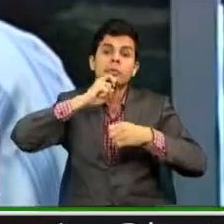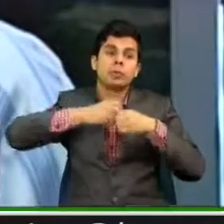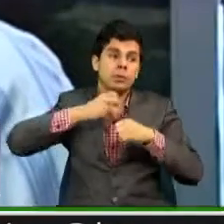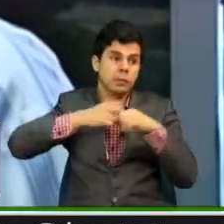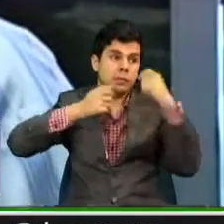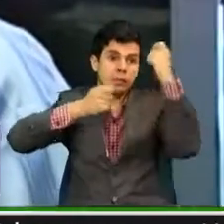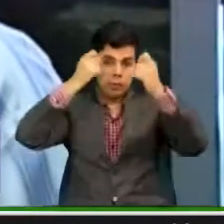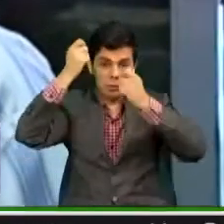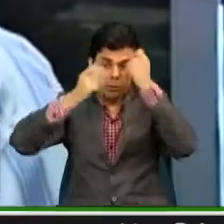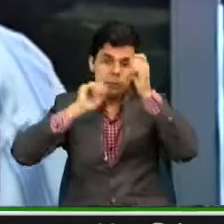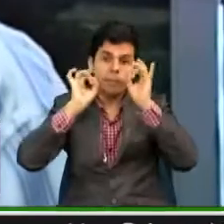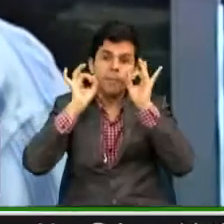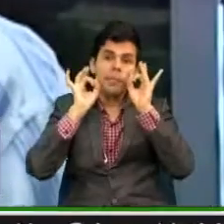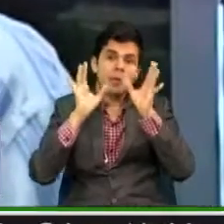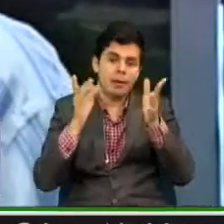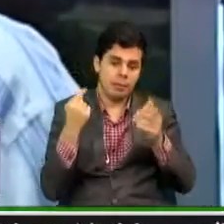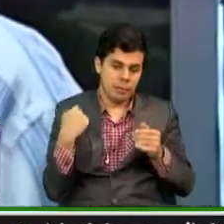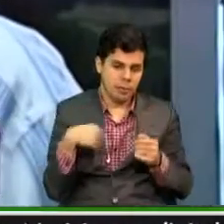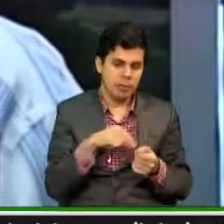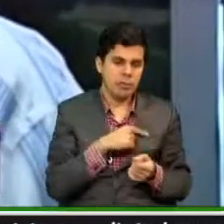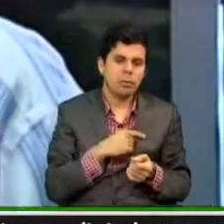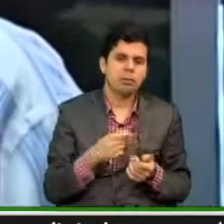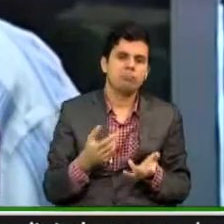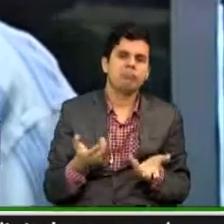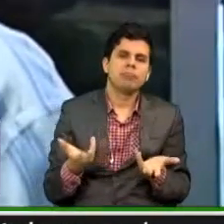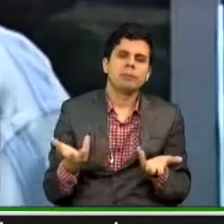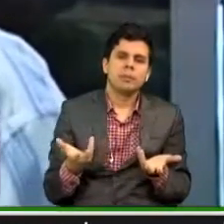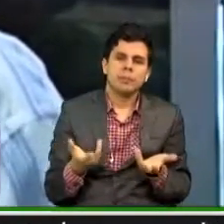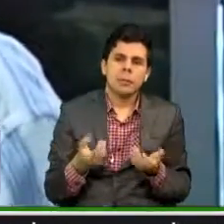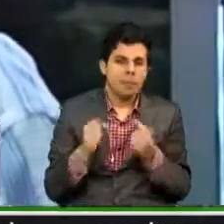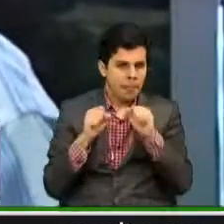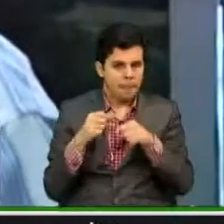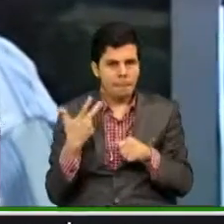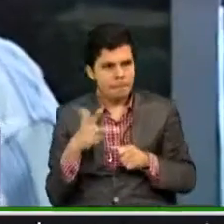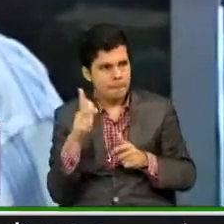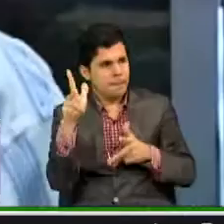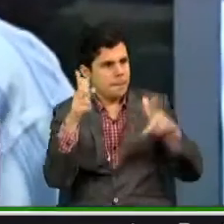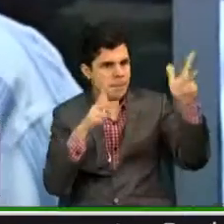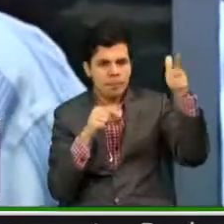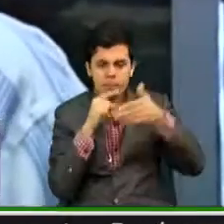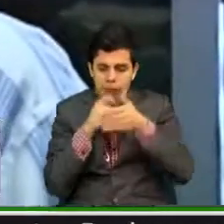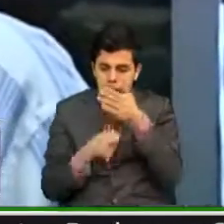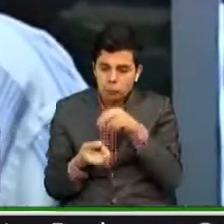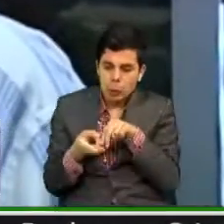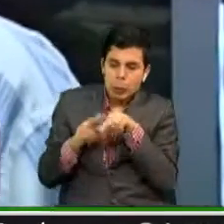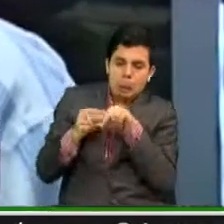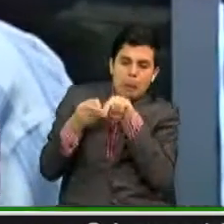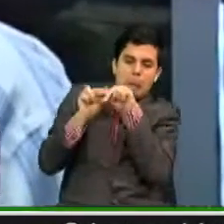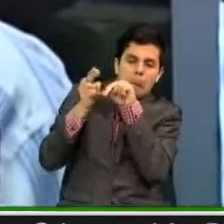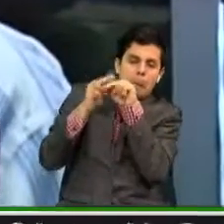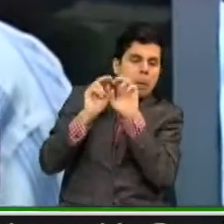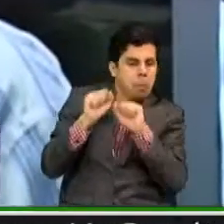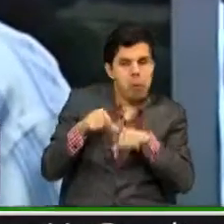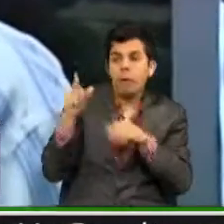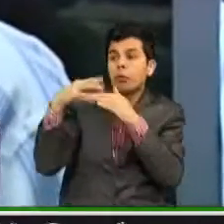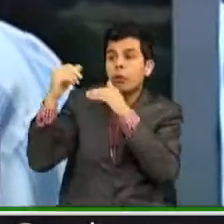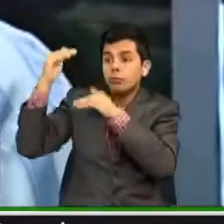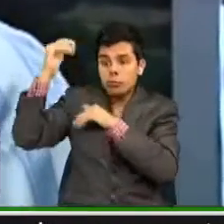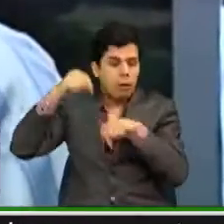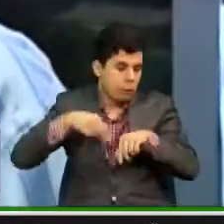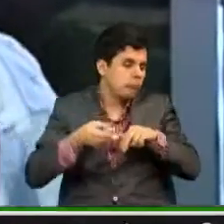totalmente porque, primero que todo, no es viable el aumento de los fletes porque hay una generación